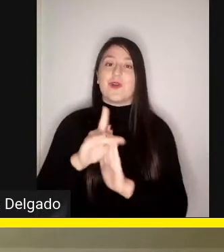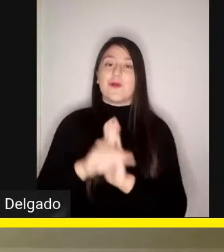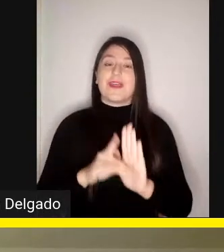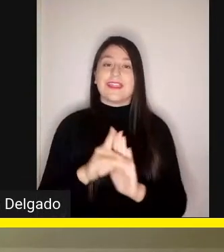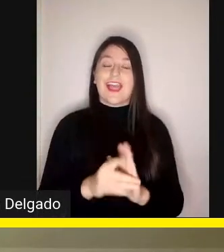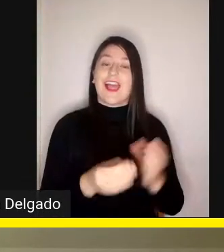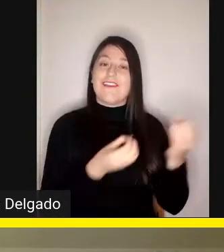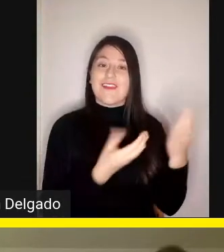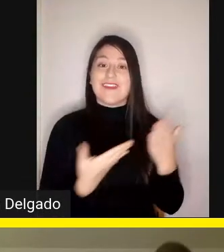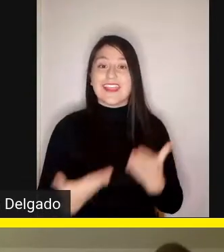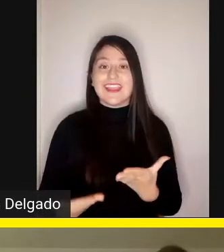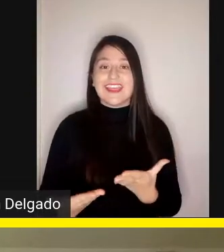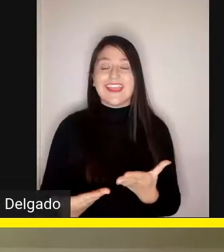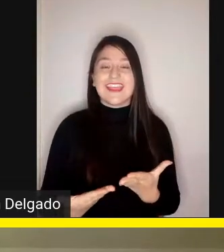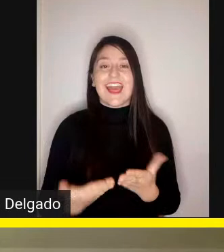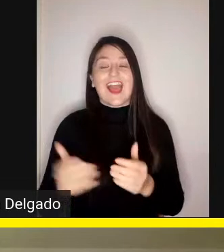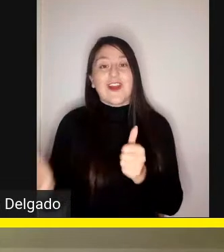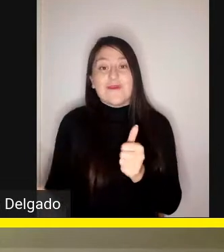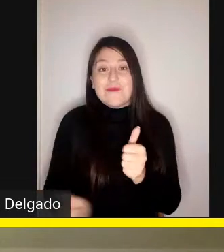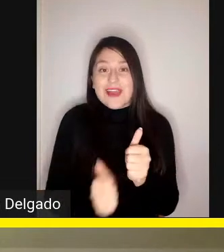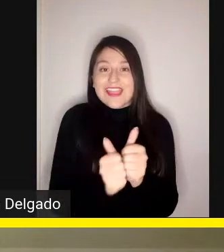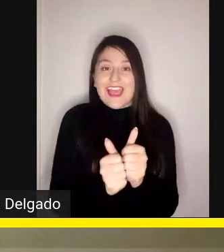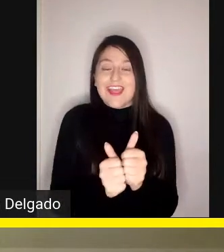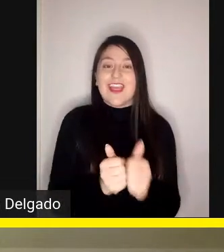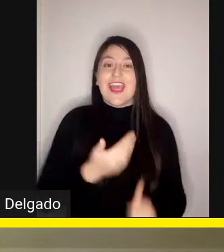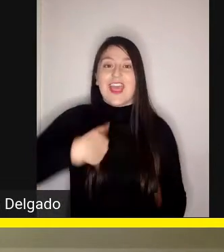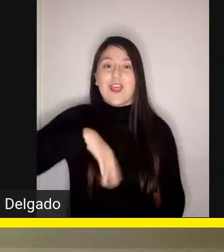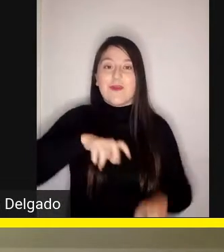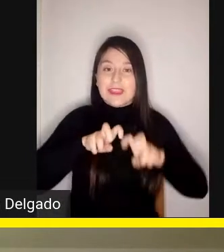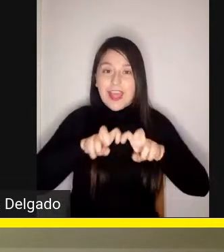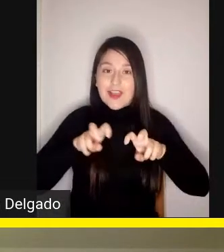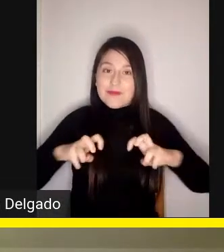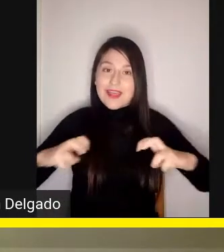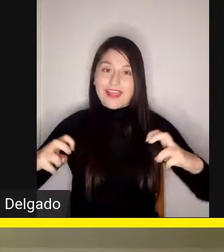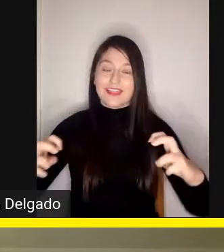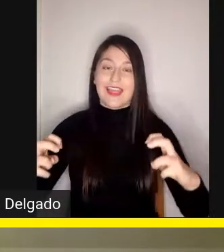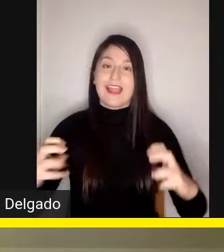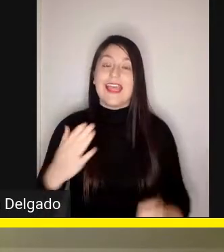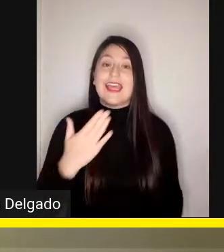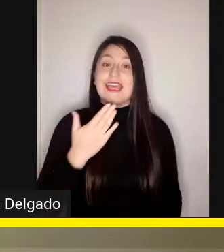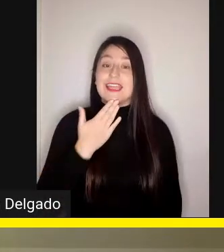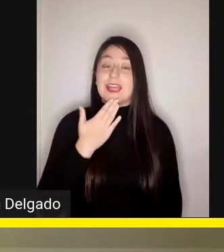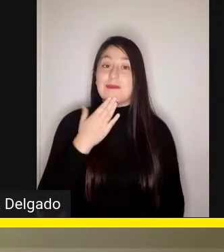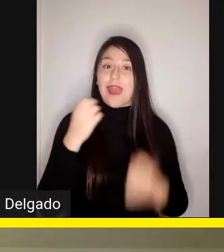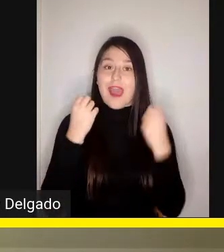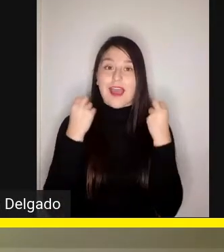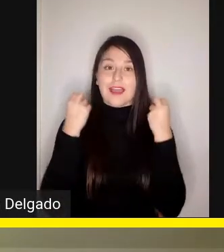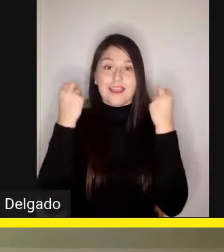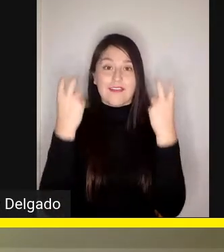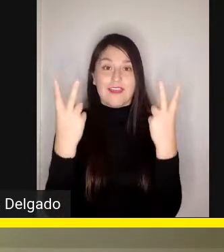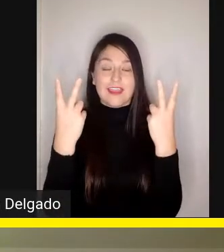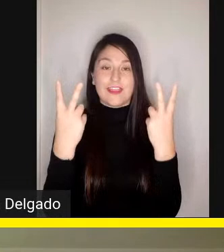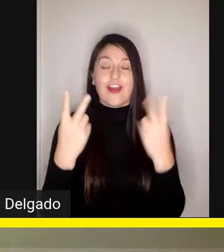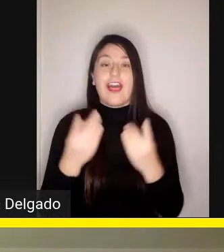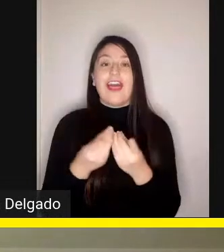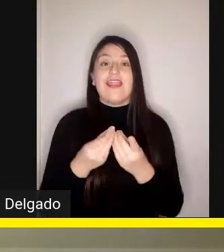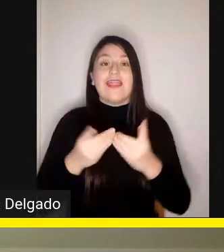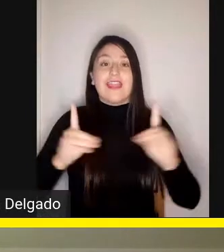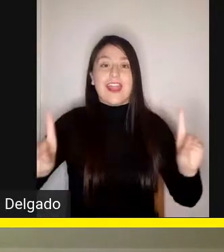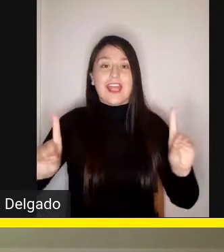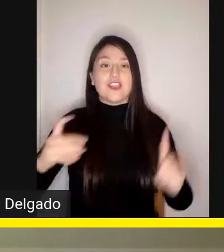por acompañarnos nuevamente en este panel y activista de derechos humanos.